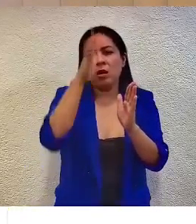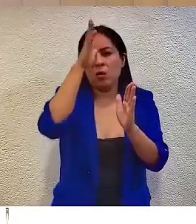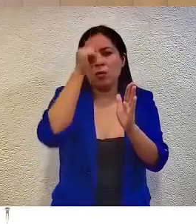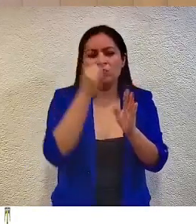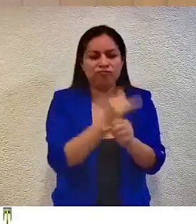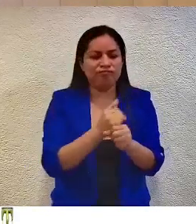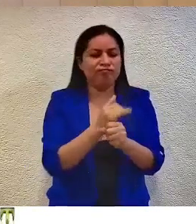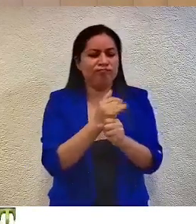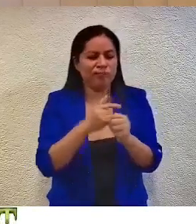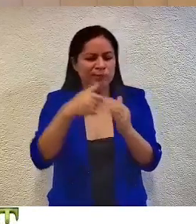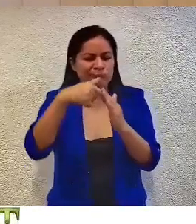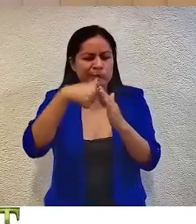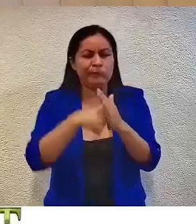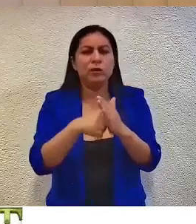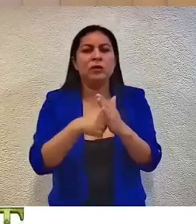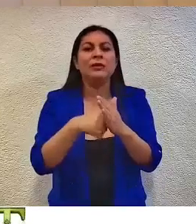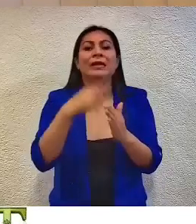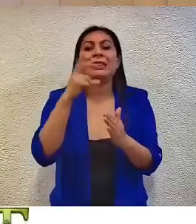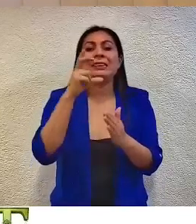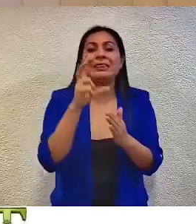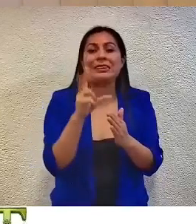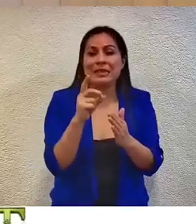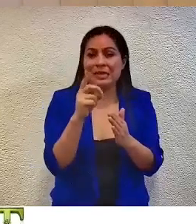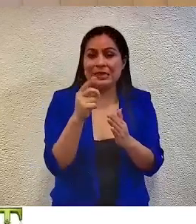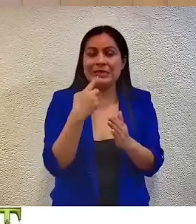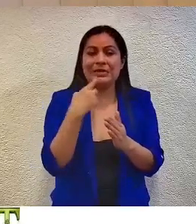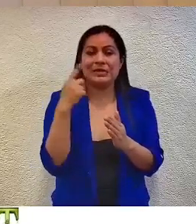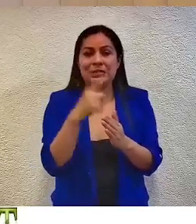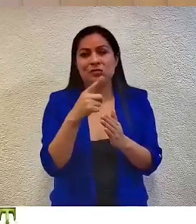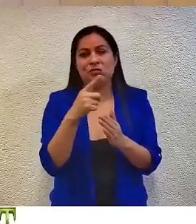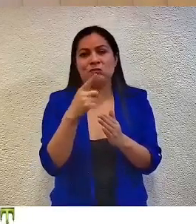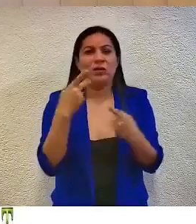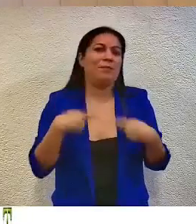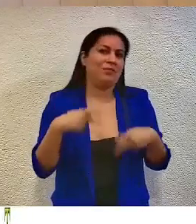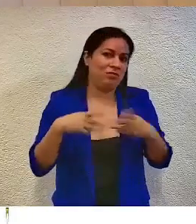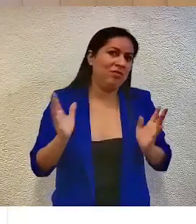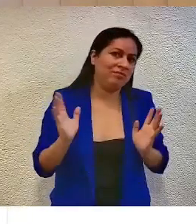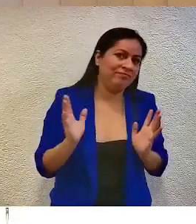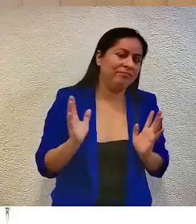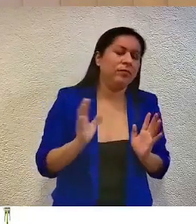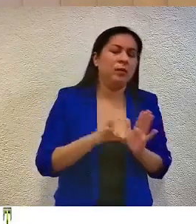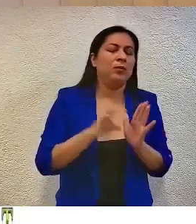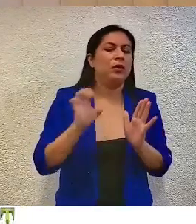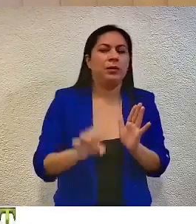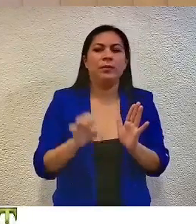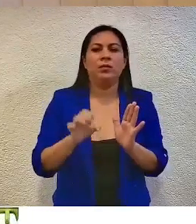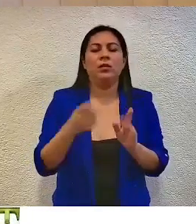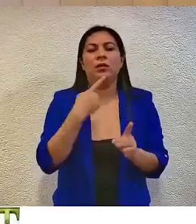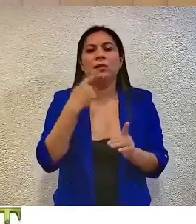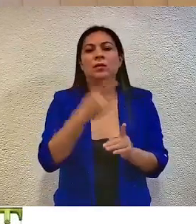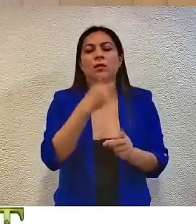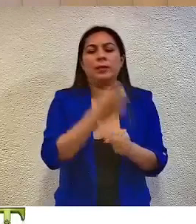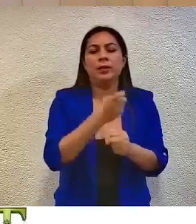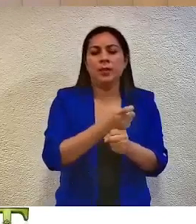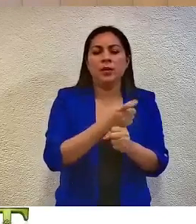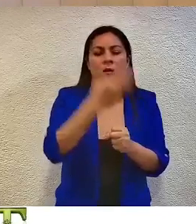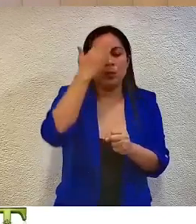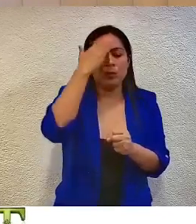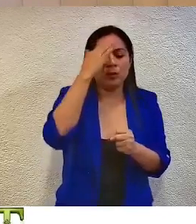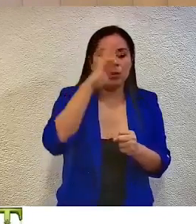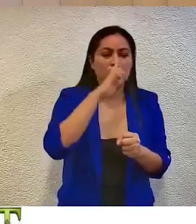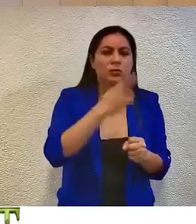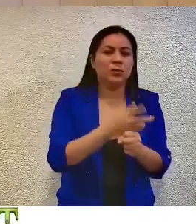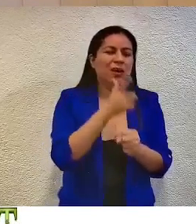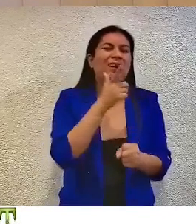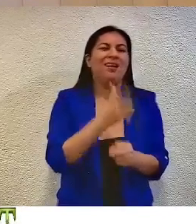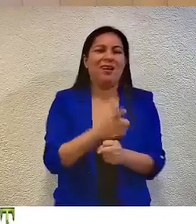analizó exhaustivamente un total de 30 notas que denunció la recurrente. Es decir, en el acuerdo impugnado en primer término, la autoridad responsable